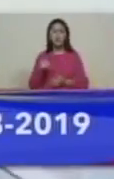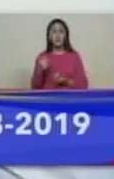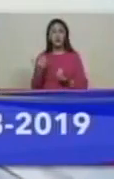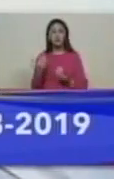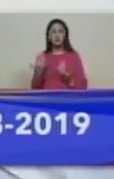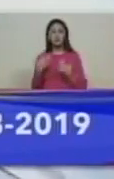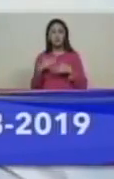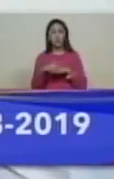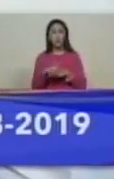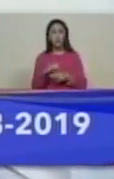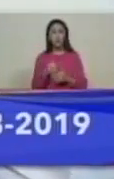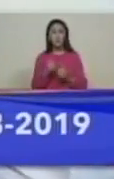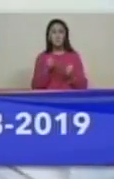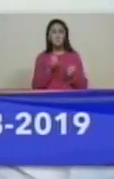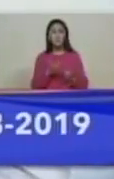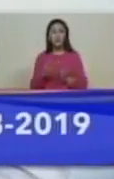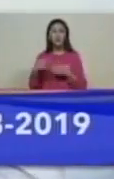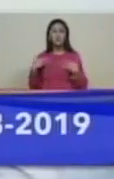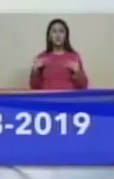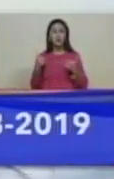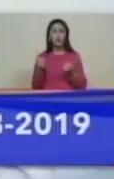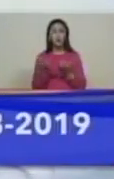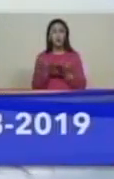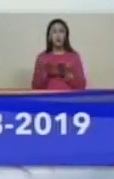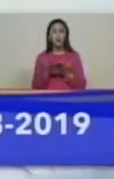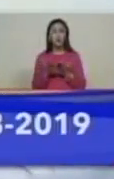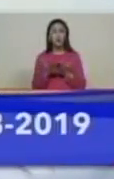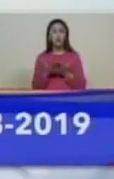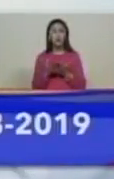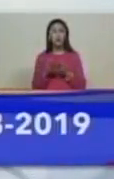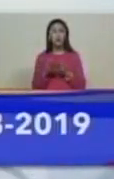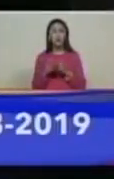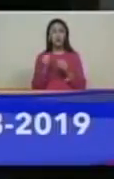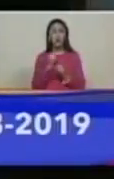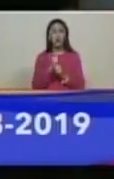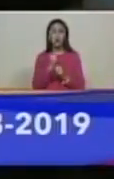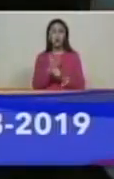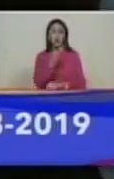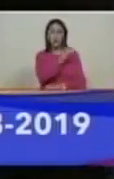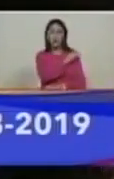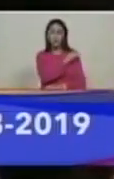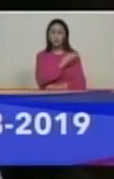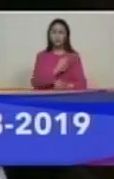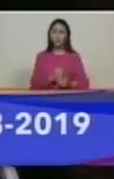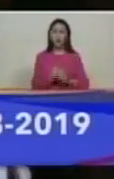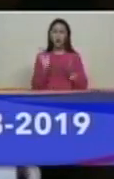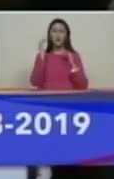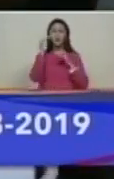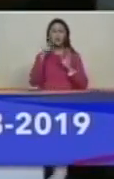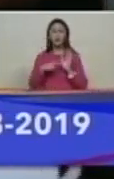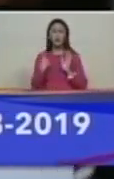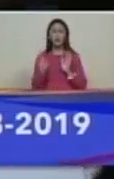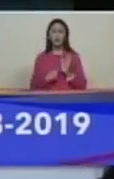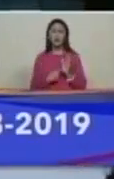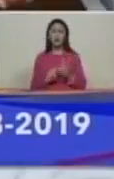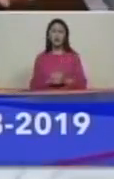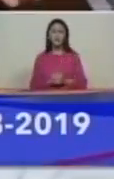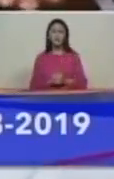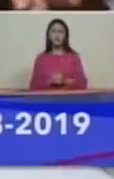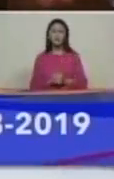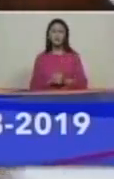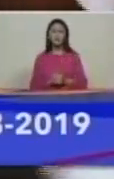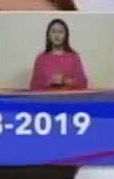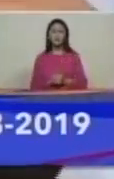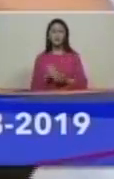integrándose el plan de salud escolar con toda la jornada de vacunación, es decir, es una atención integral. Quiero darle la palabra